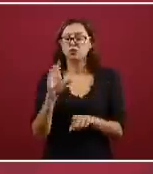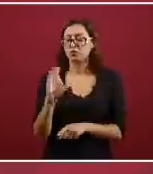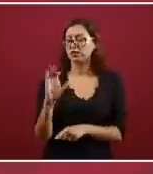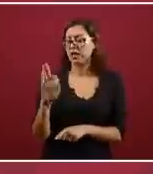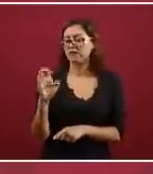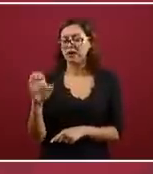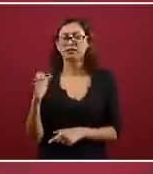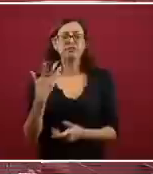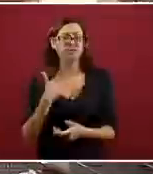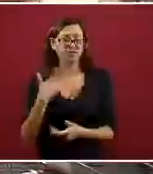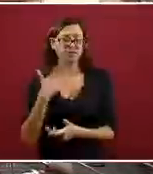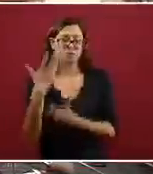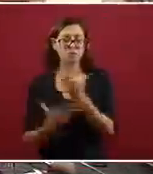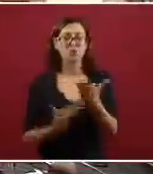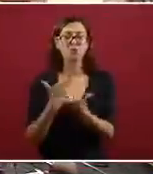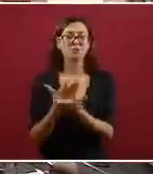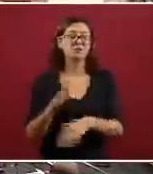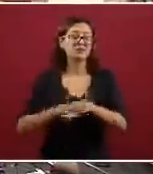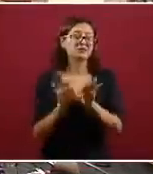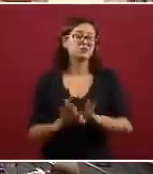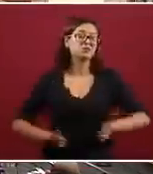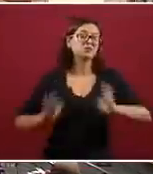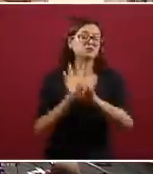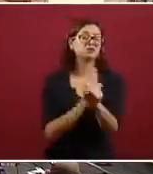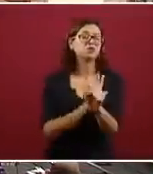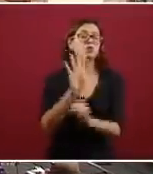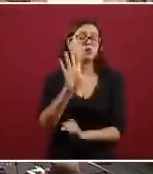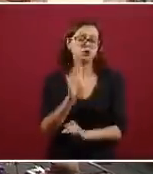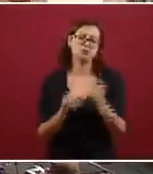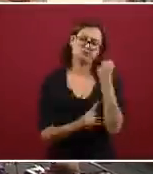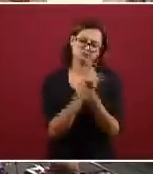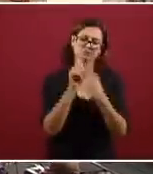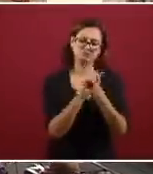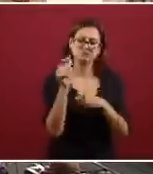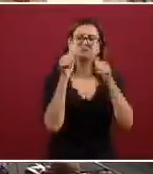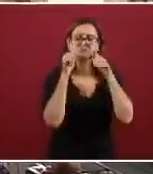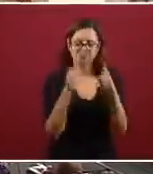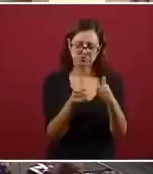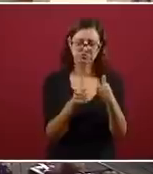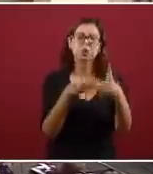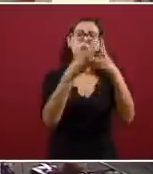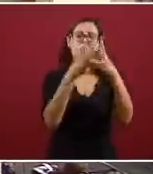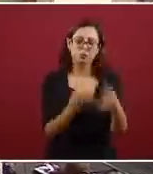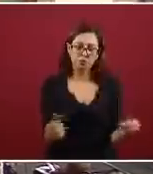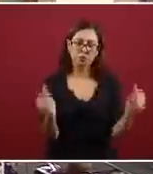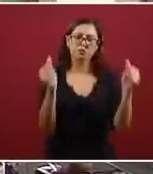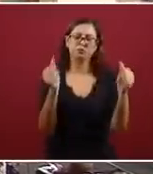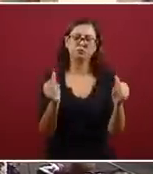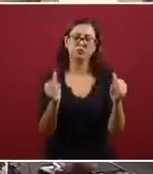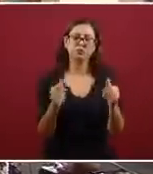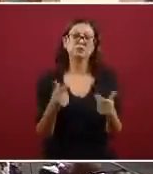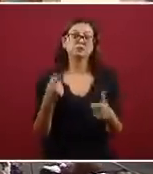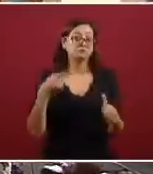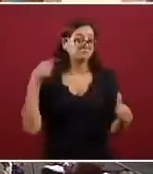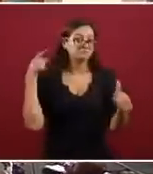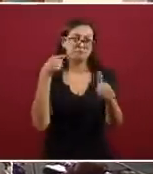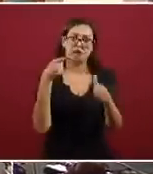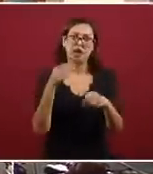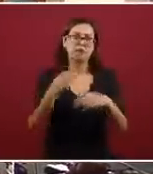su propuesta. Lo importante es que vamos a atenderlo y se va a resolver. O sea, es una